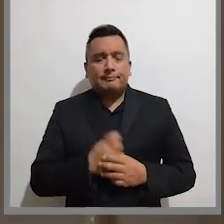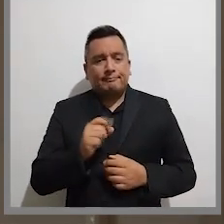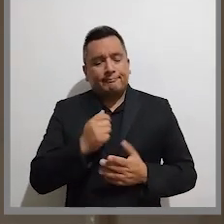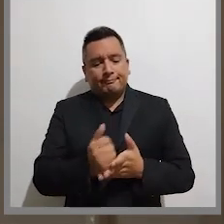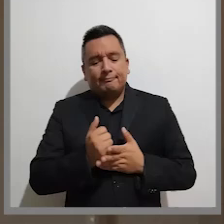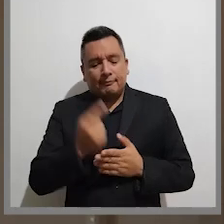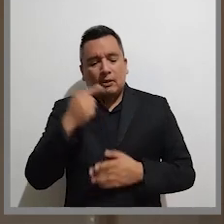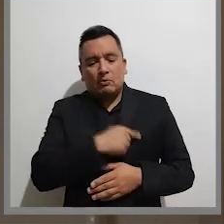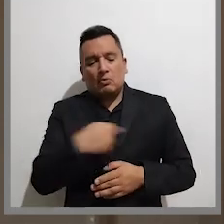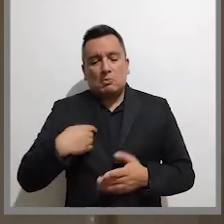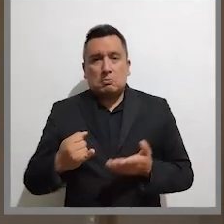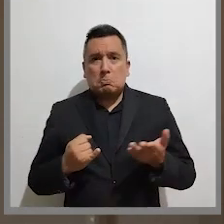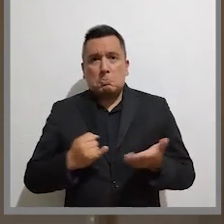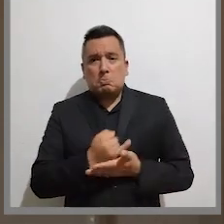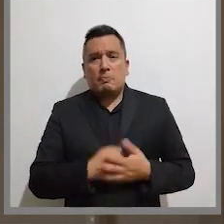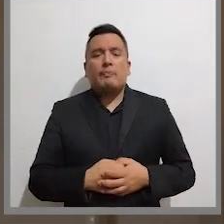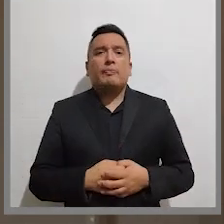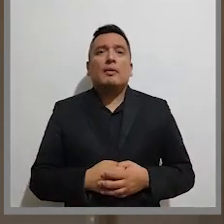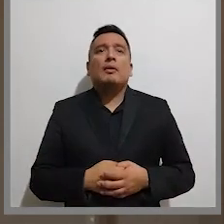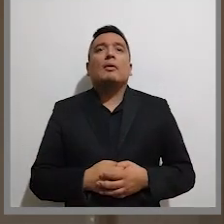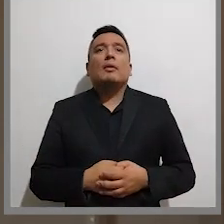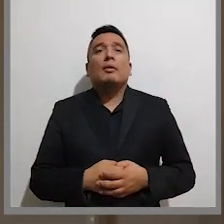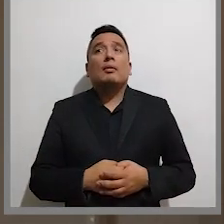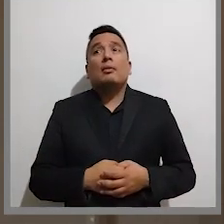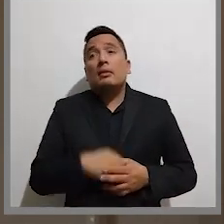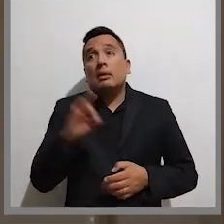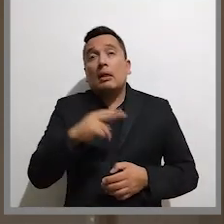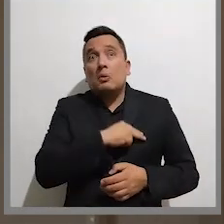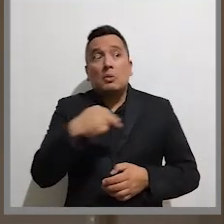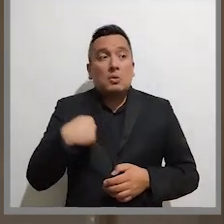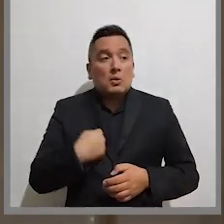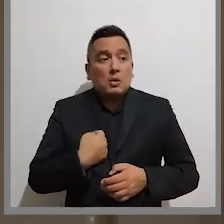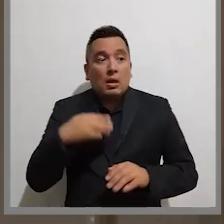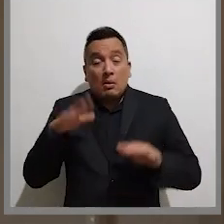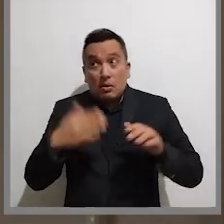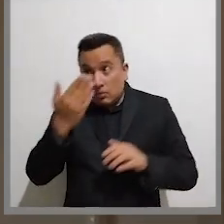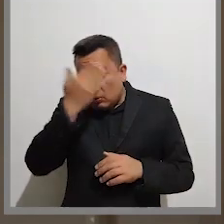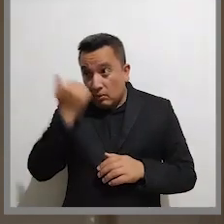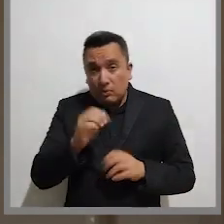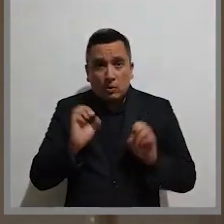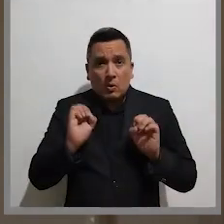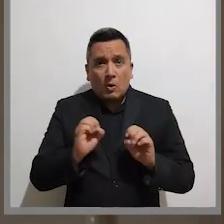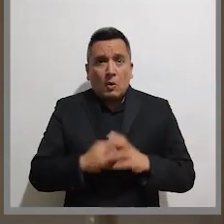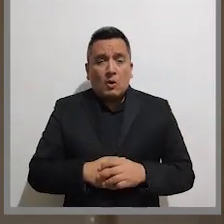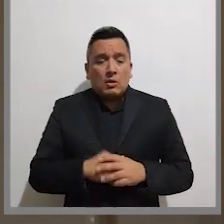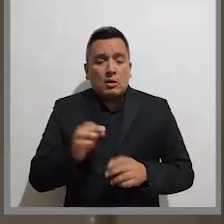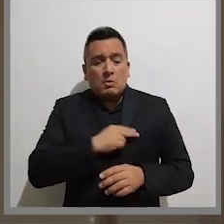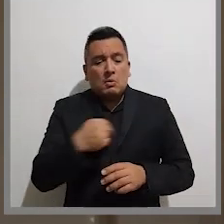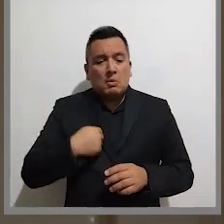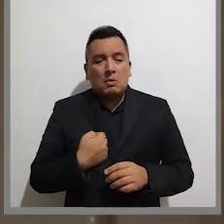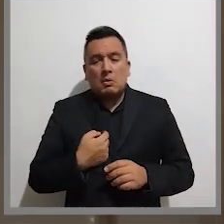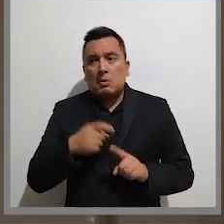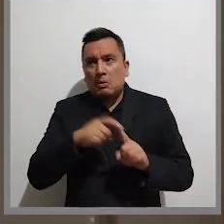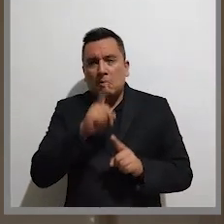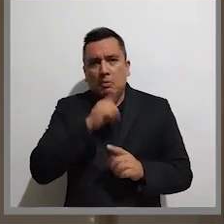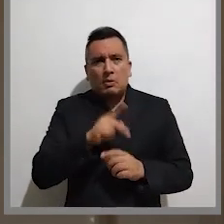nos ayuda tal vez a tomar decisiones que si no entramos en la plática, que si no somos críticos, pues